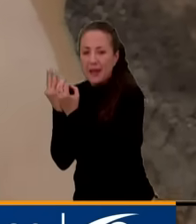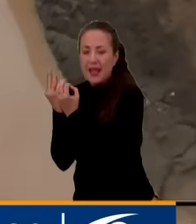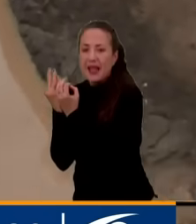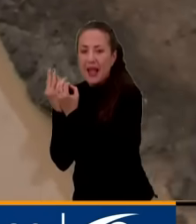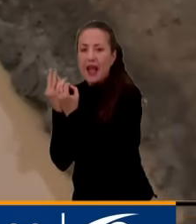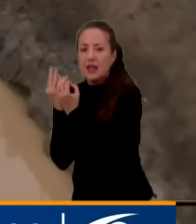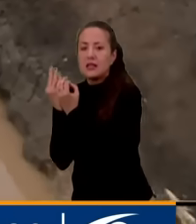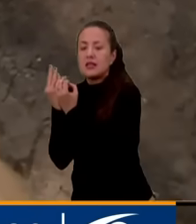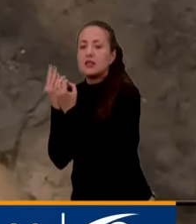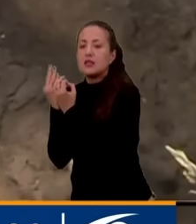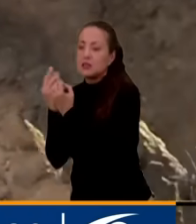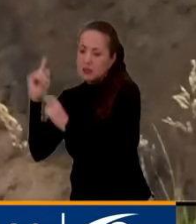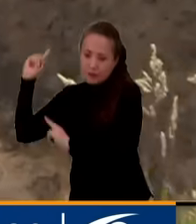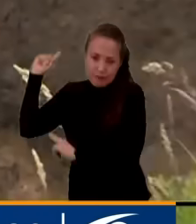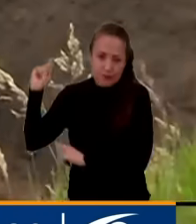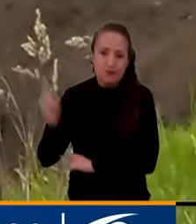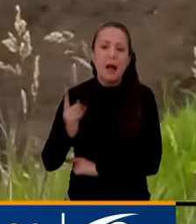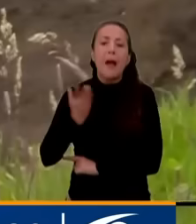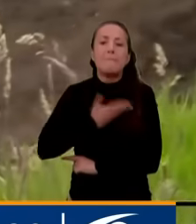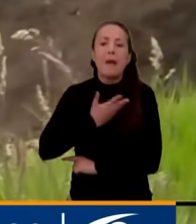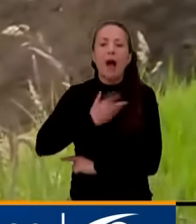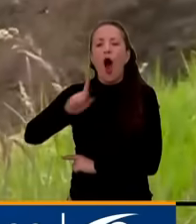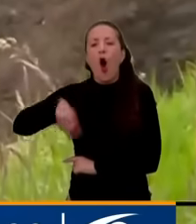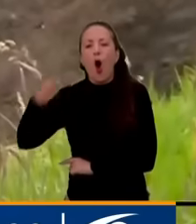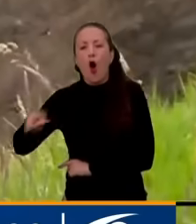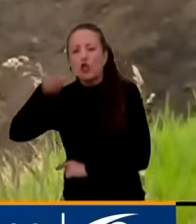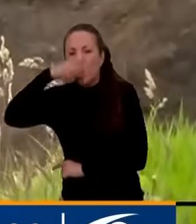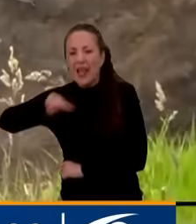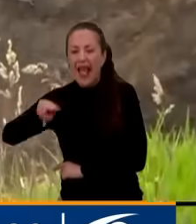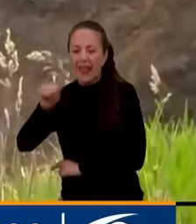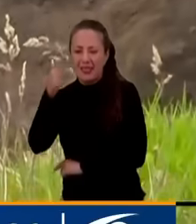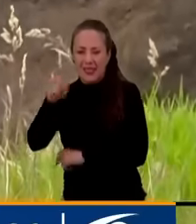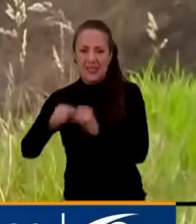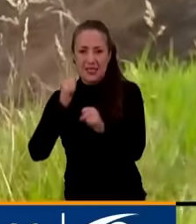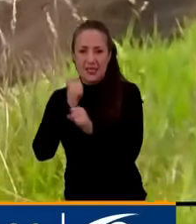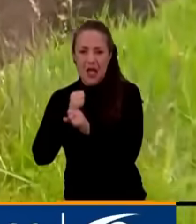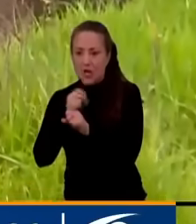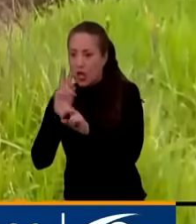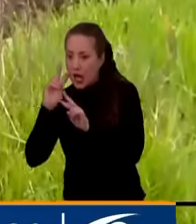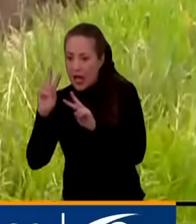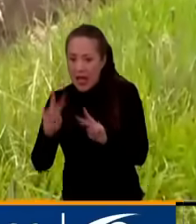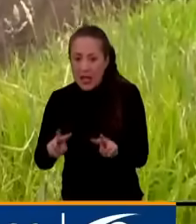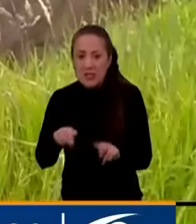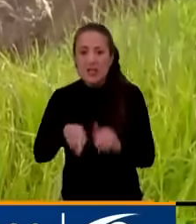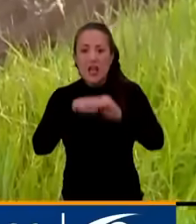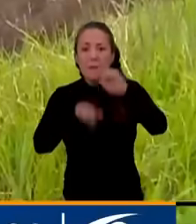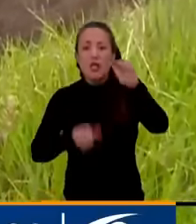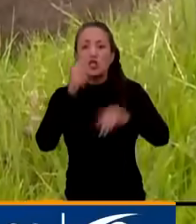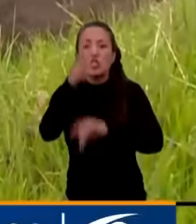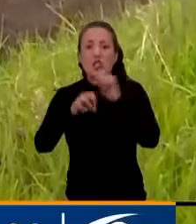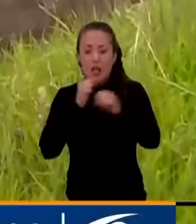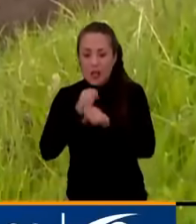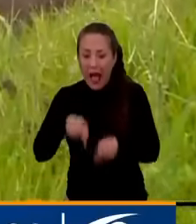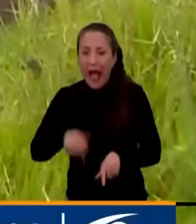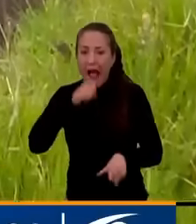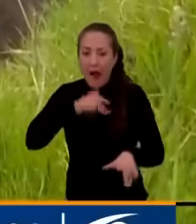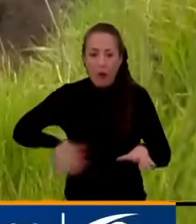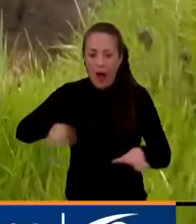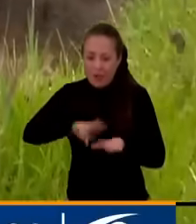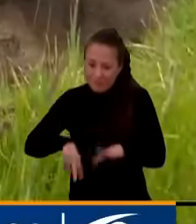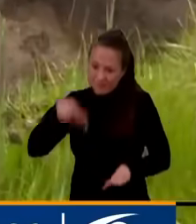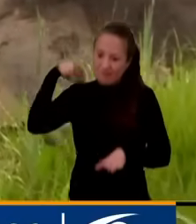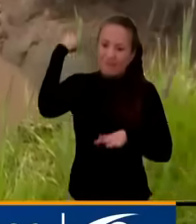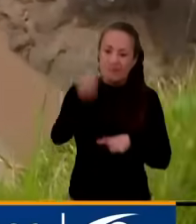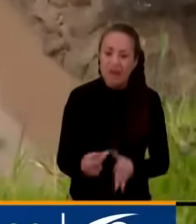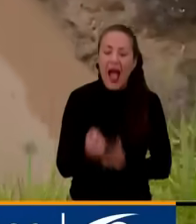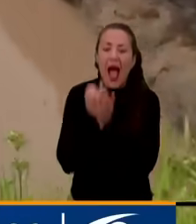a este punto llega la mamá y su otra hija de tan solo 16 años al observar a los menores que estaban en el reservorio se lanzan para tratar